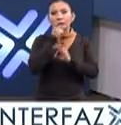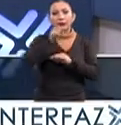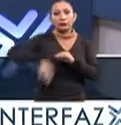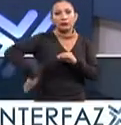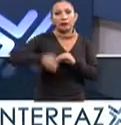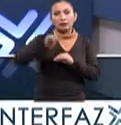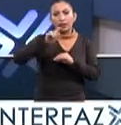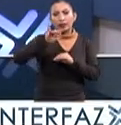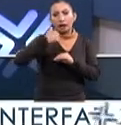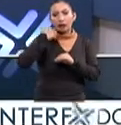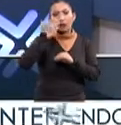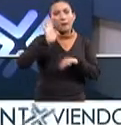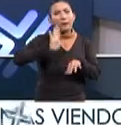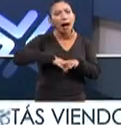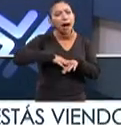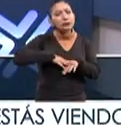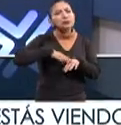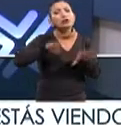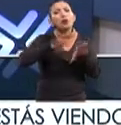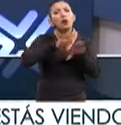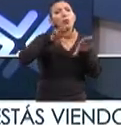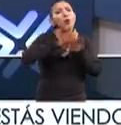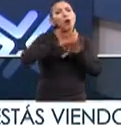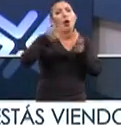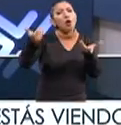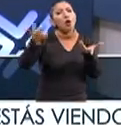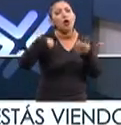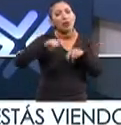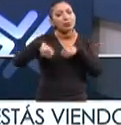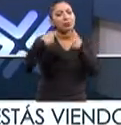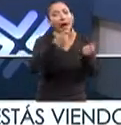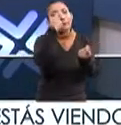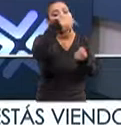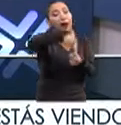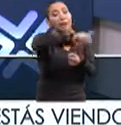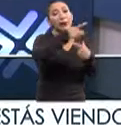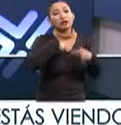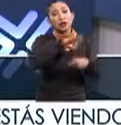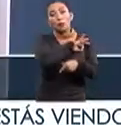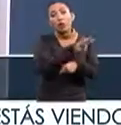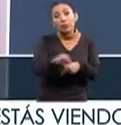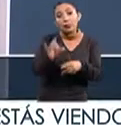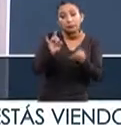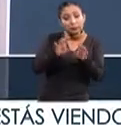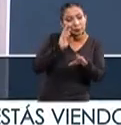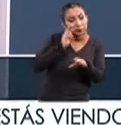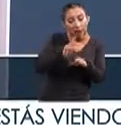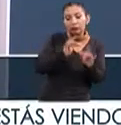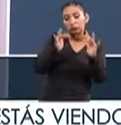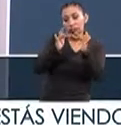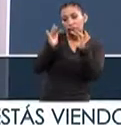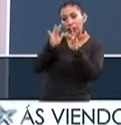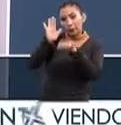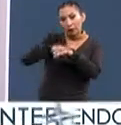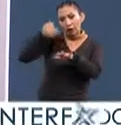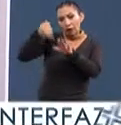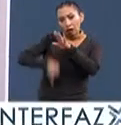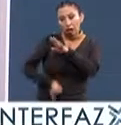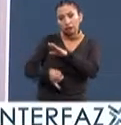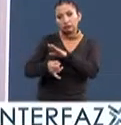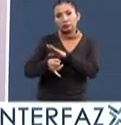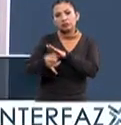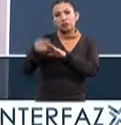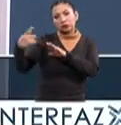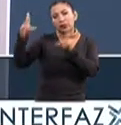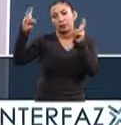comenta, Sandra. Nos gustaría que nos dijeras cuáles son los datos que nos puedes proporcionar para que la gente pueda interactuar de forma más profunda y